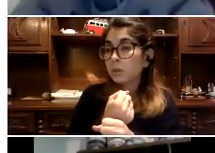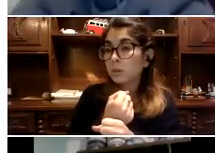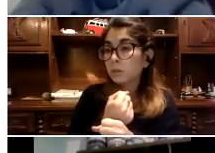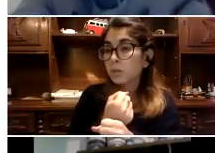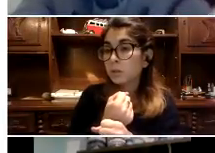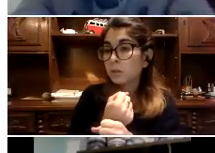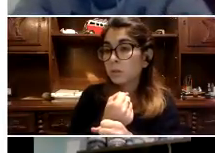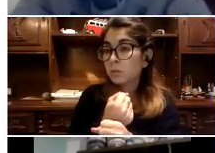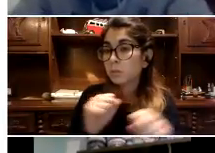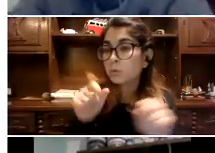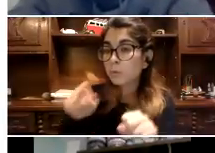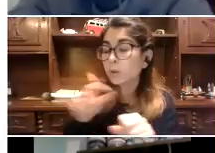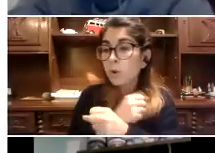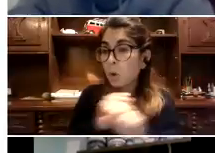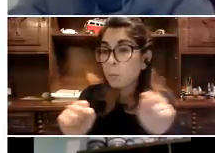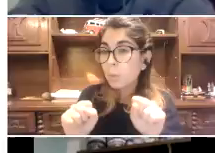cierto? Sí, claro, sí.